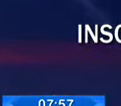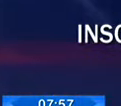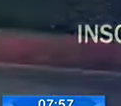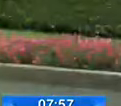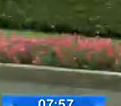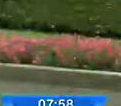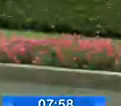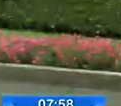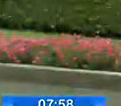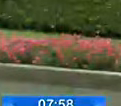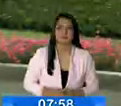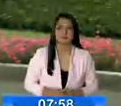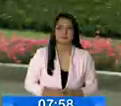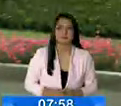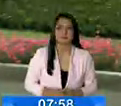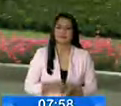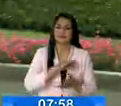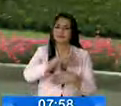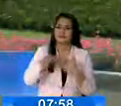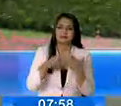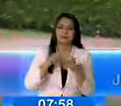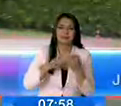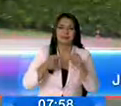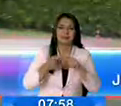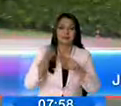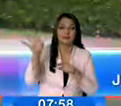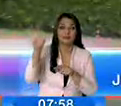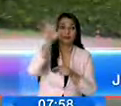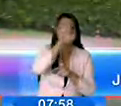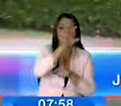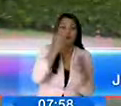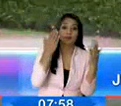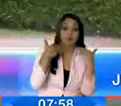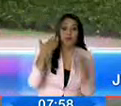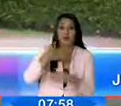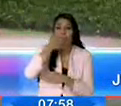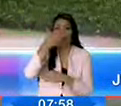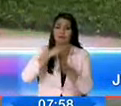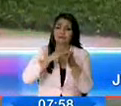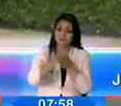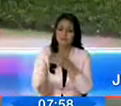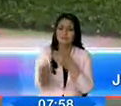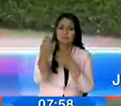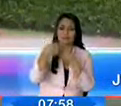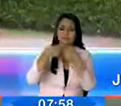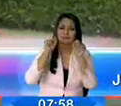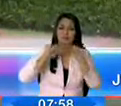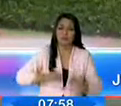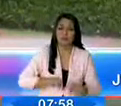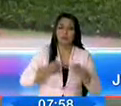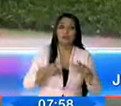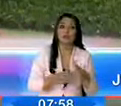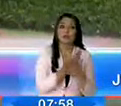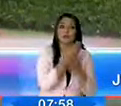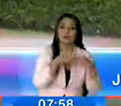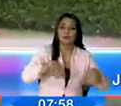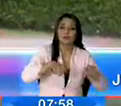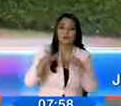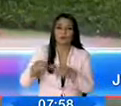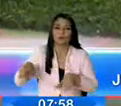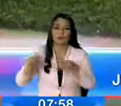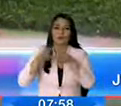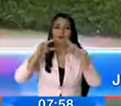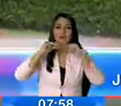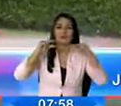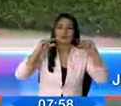www.quitoultimasnoticias15k.es. Sí, están invitados todos nuestros amigos que viven en provincia, sobre todo en Guayaquil y en Ambato, para que se puedan acercar a estos nuevos puntos que nos ofrece Natural